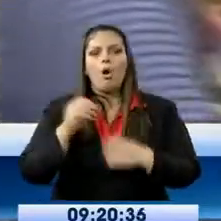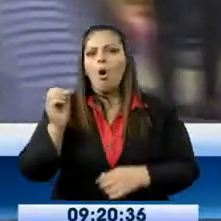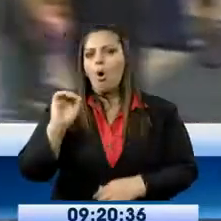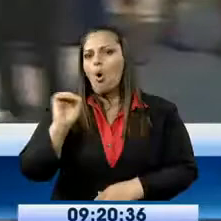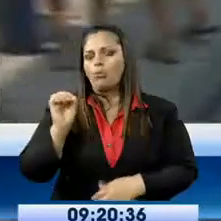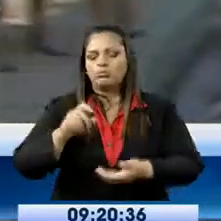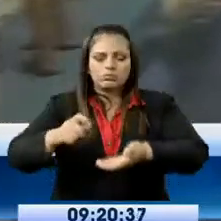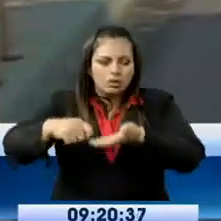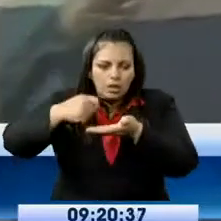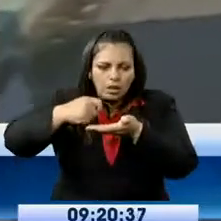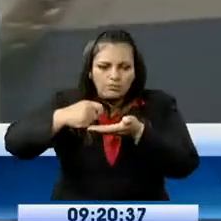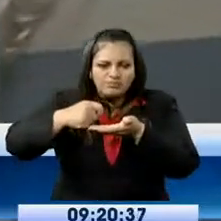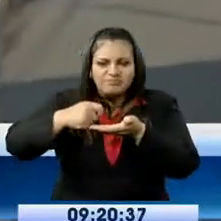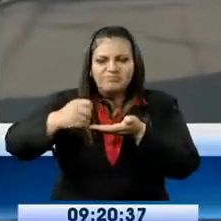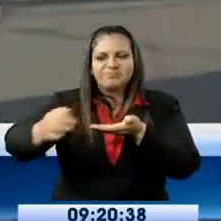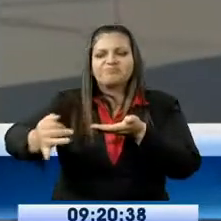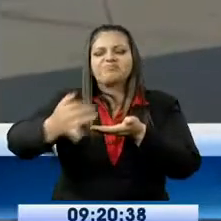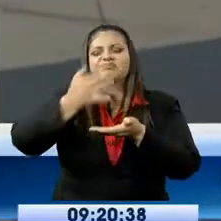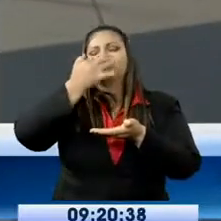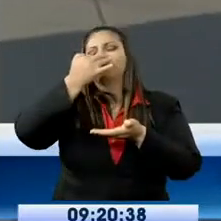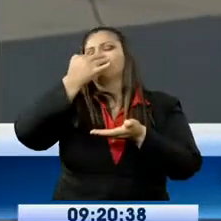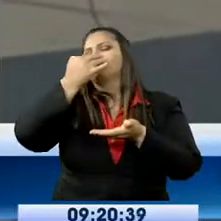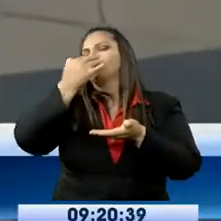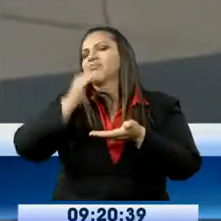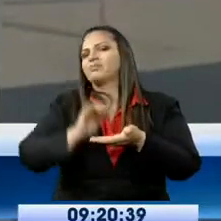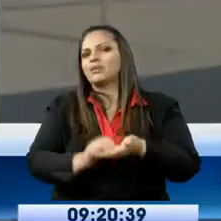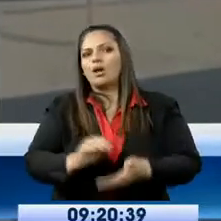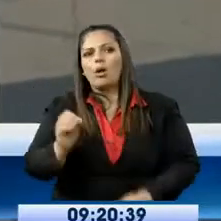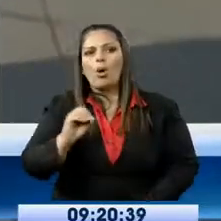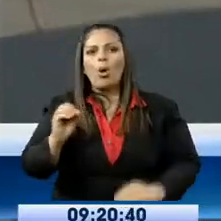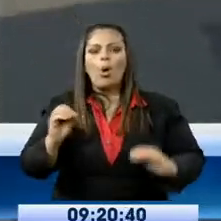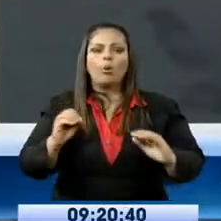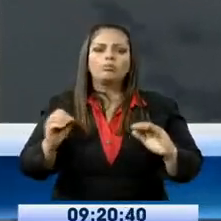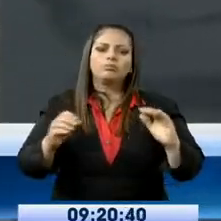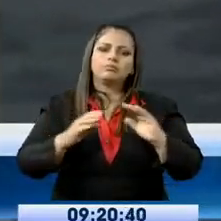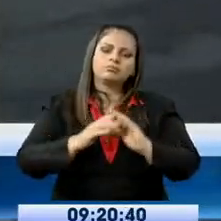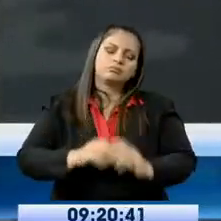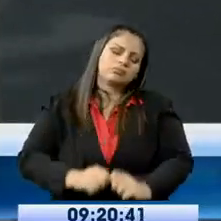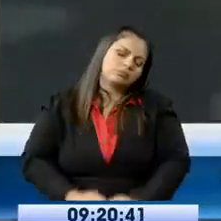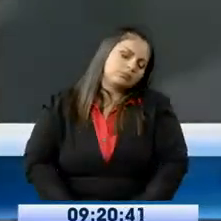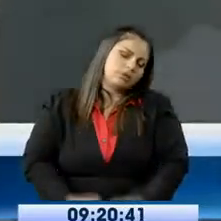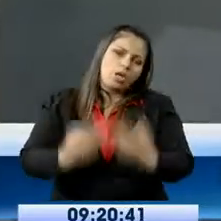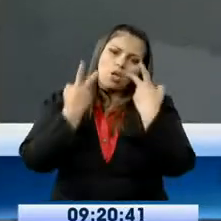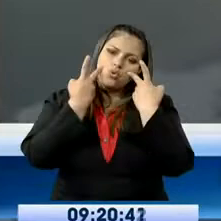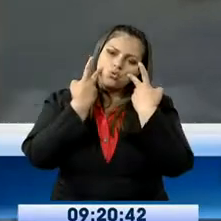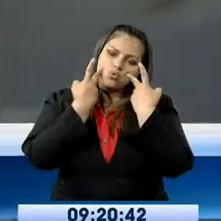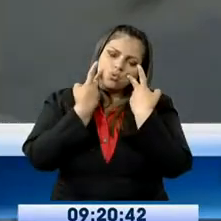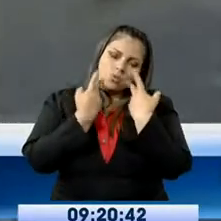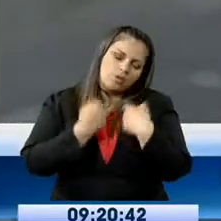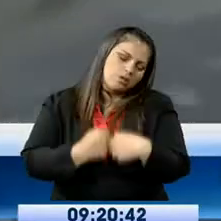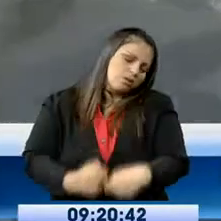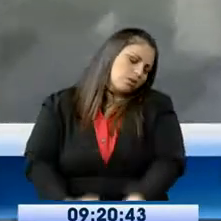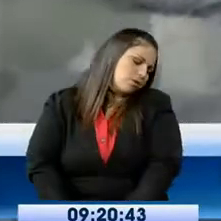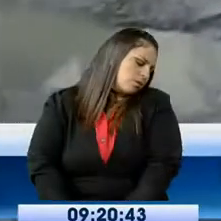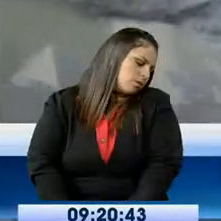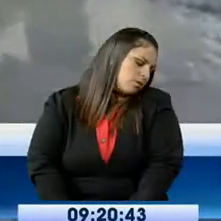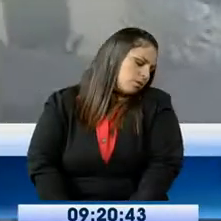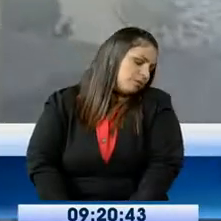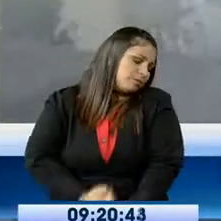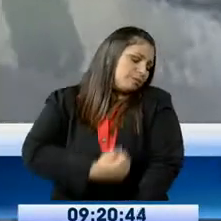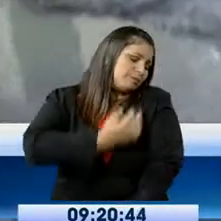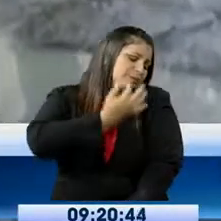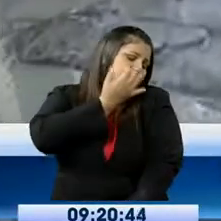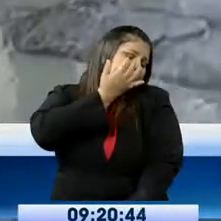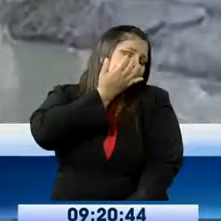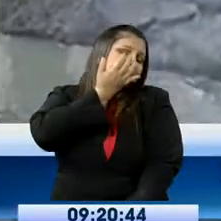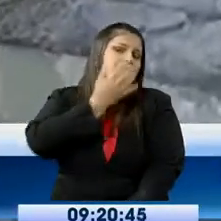no podemos dormir tranquilos porque tenemos que estar con ventanas, todo cerrado porque no soportamos los malos olores. Hay niños que se